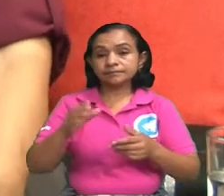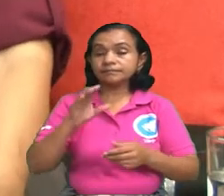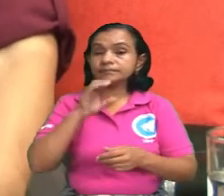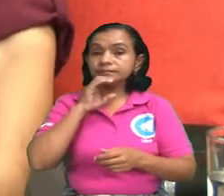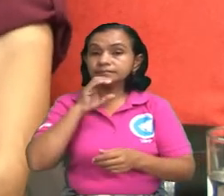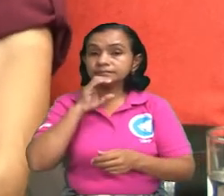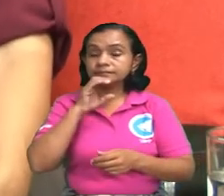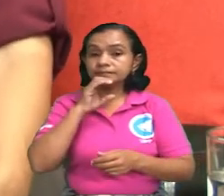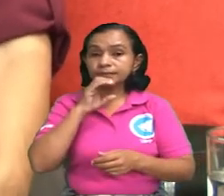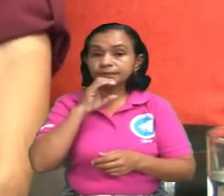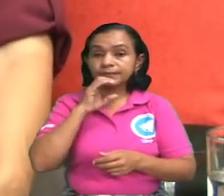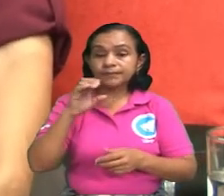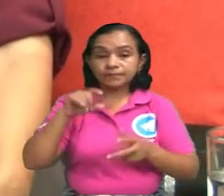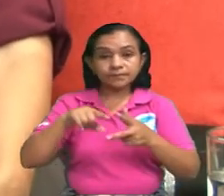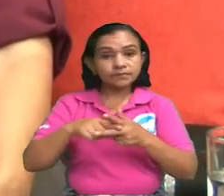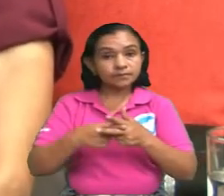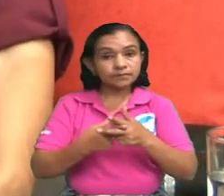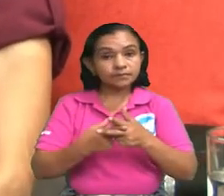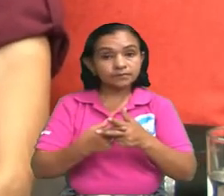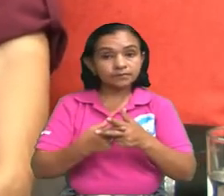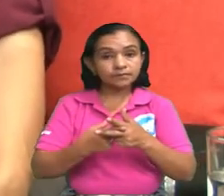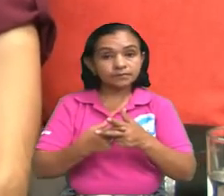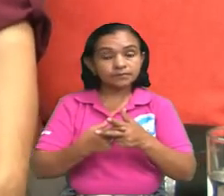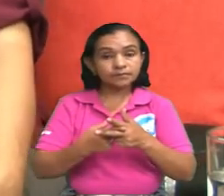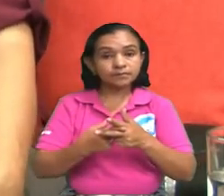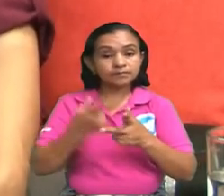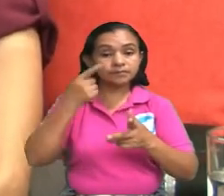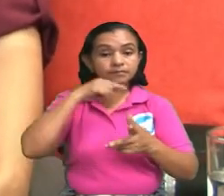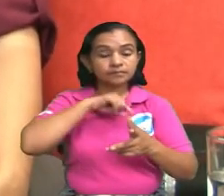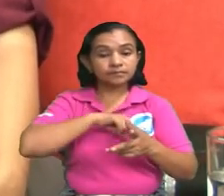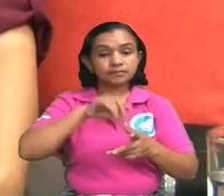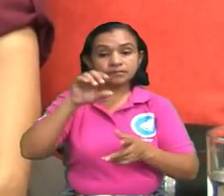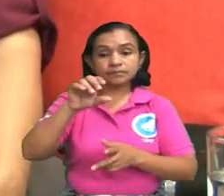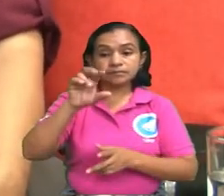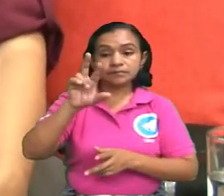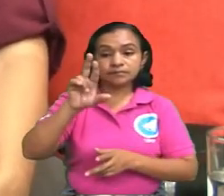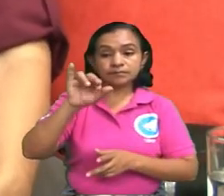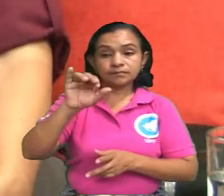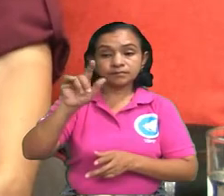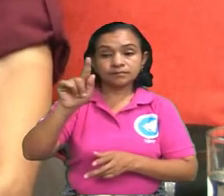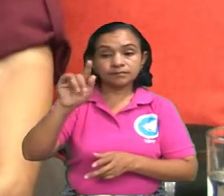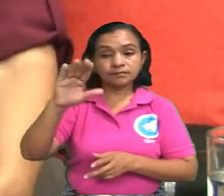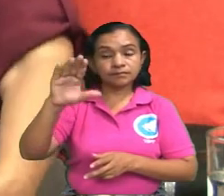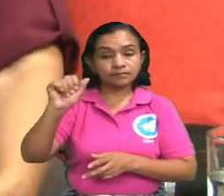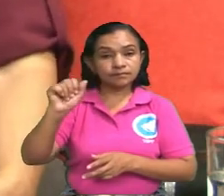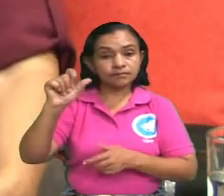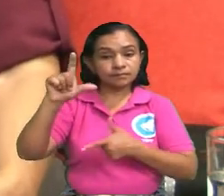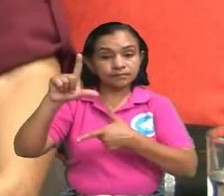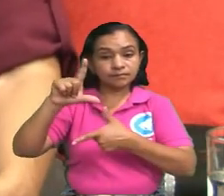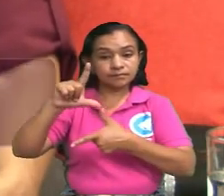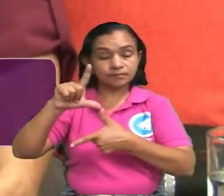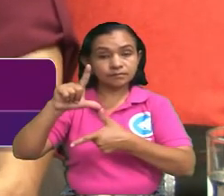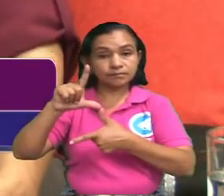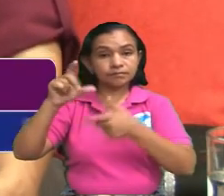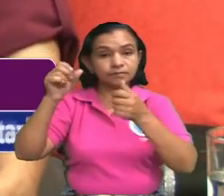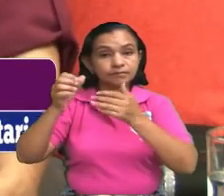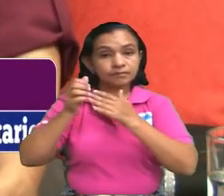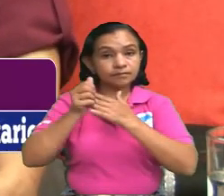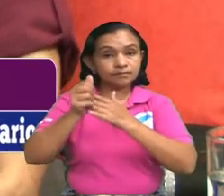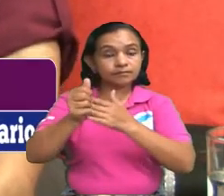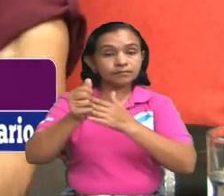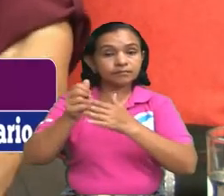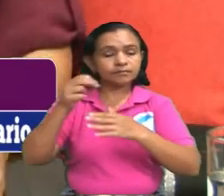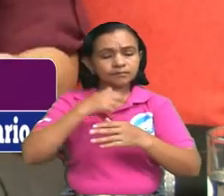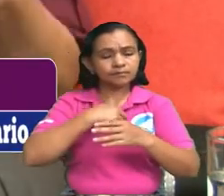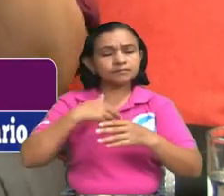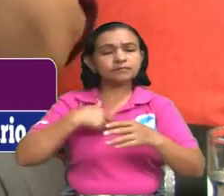Cubana fue la conciencia crítica de Latinoamérica, porque él fue uno de los líderes que tuvo